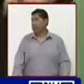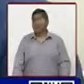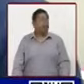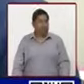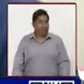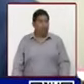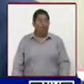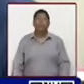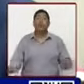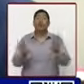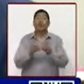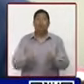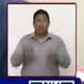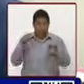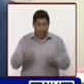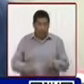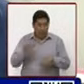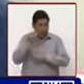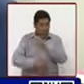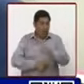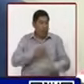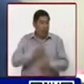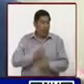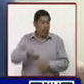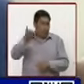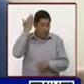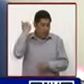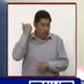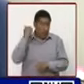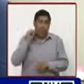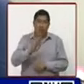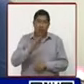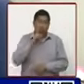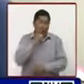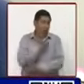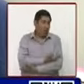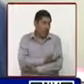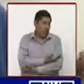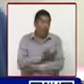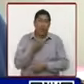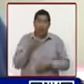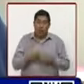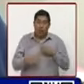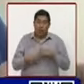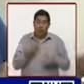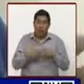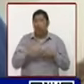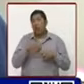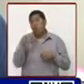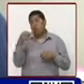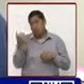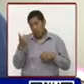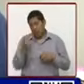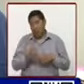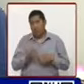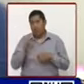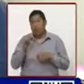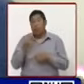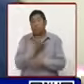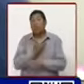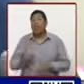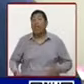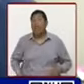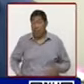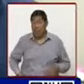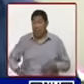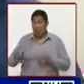Hemos tenido una reunión aquí mismo, porque el año pasado su hija ha tenido problemas con la hija de la presidenta de la Junta.